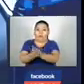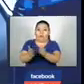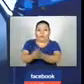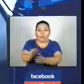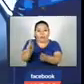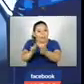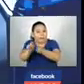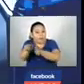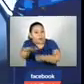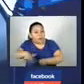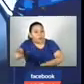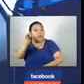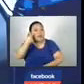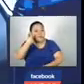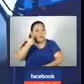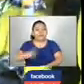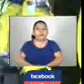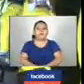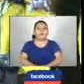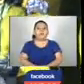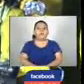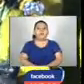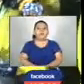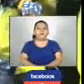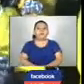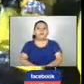el percance.